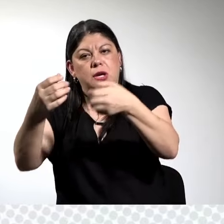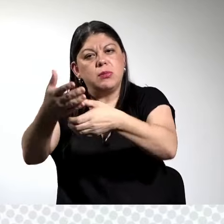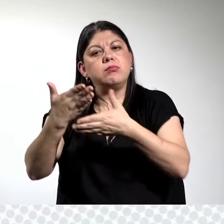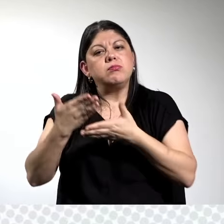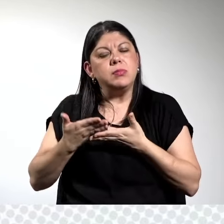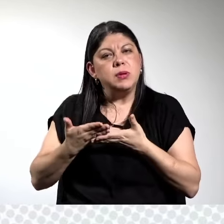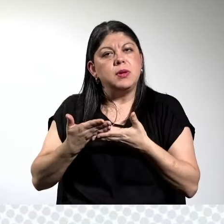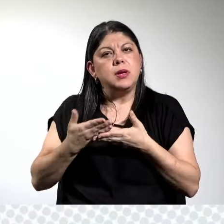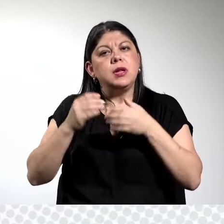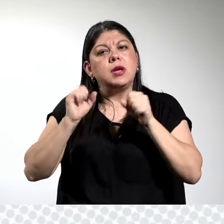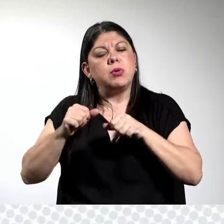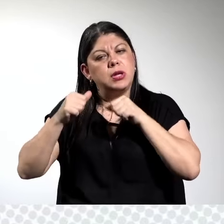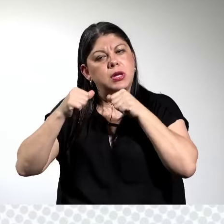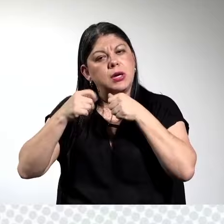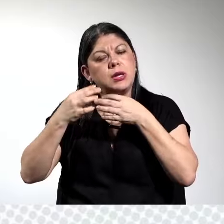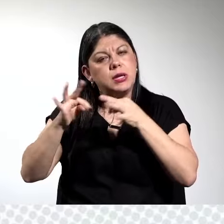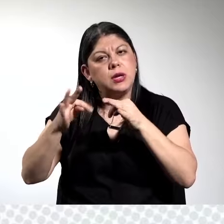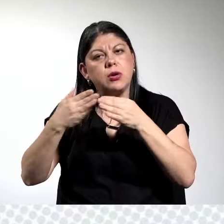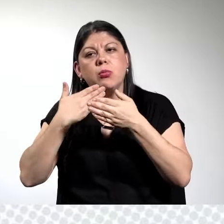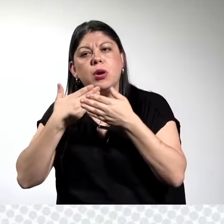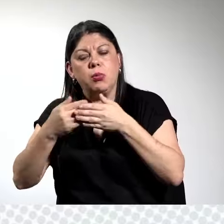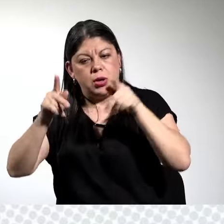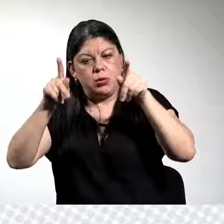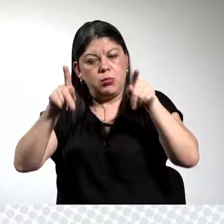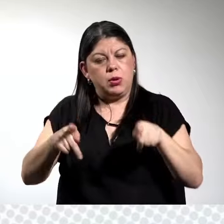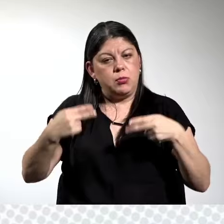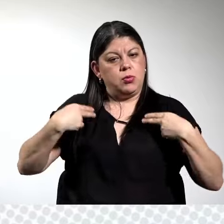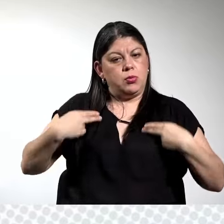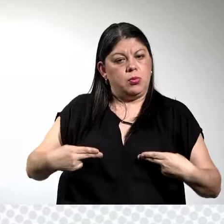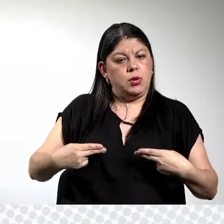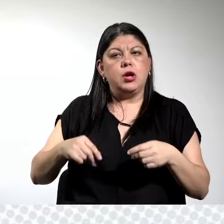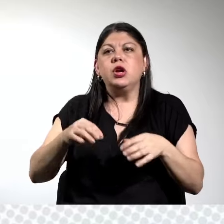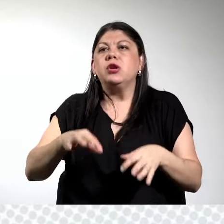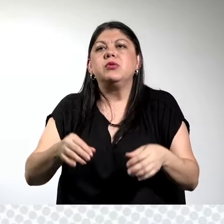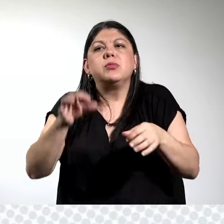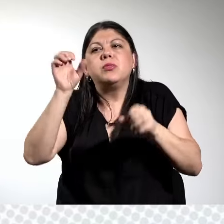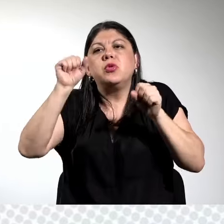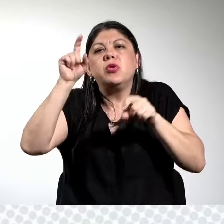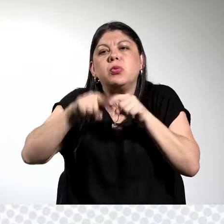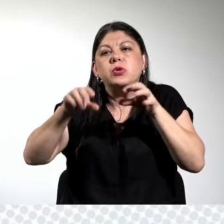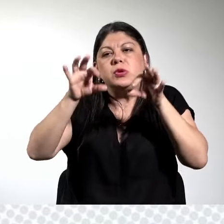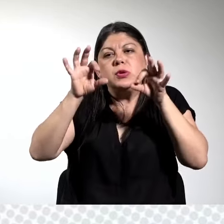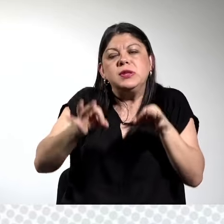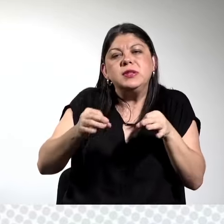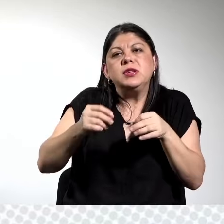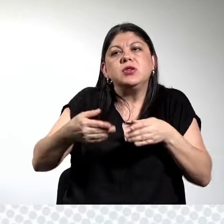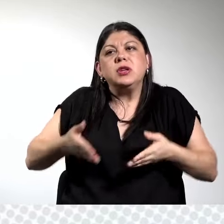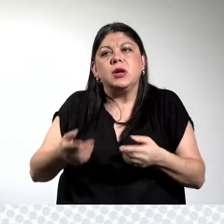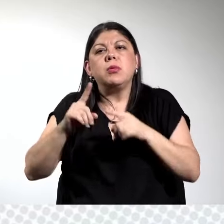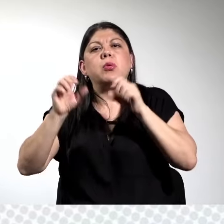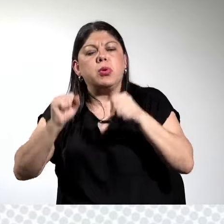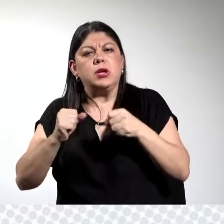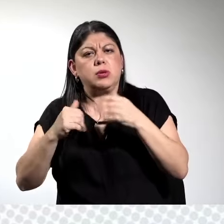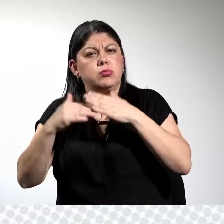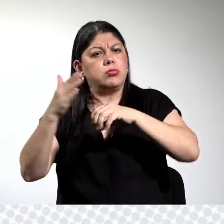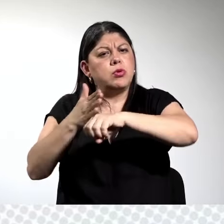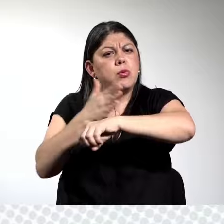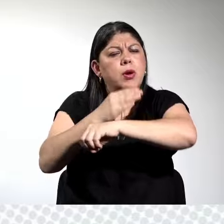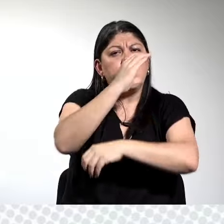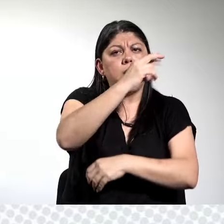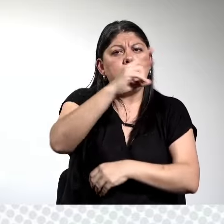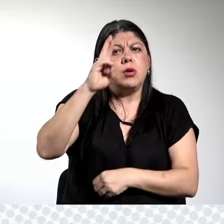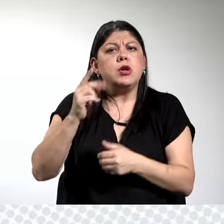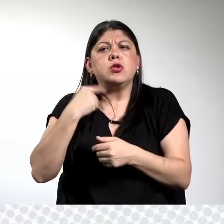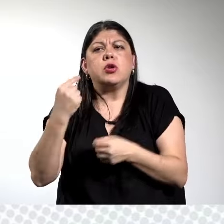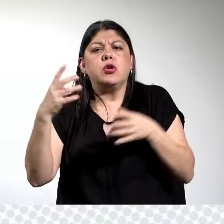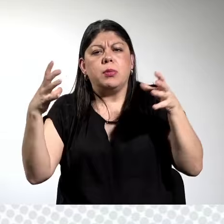sea tratada como lo que es, como una persona que no decidió dónde nació, pero que sí va a decidir acá construir una Costa Rica que no sea para unos cuantos,